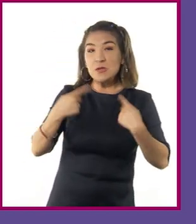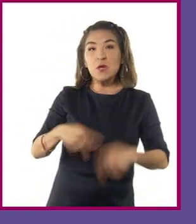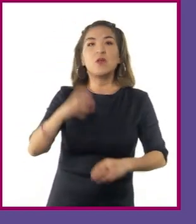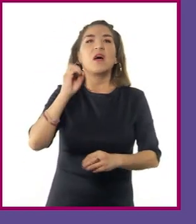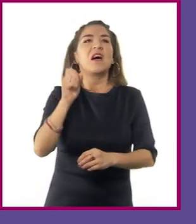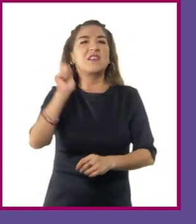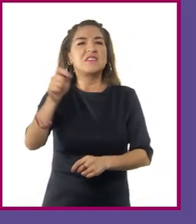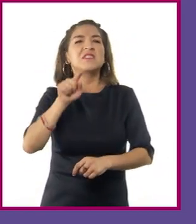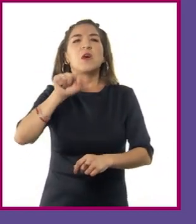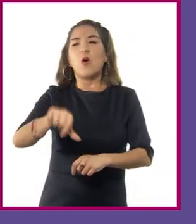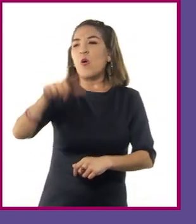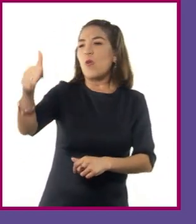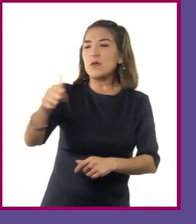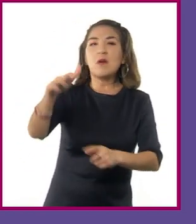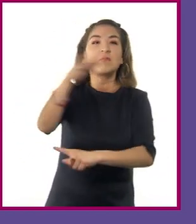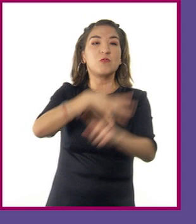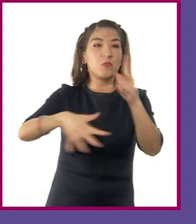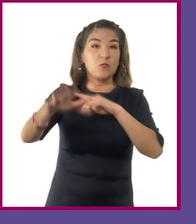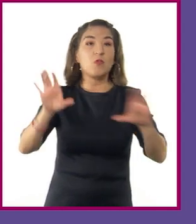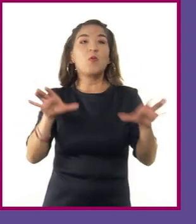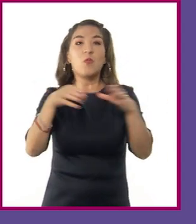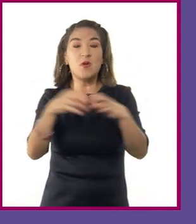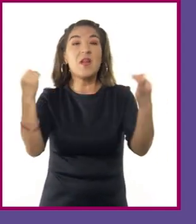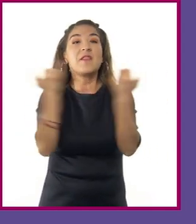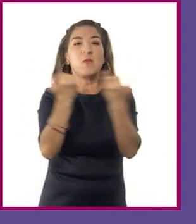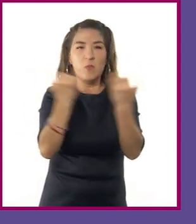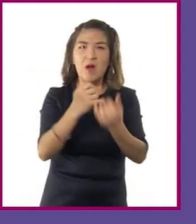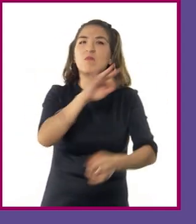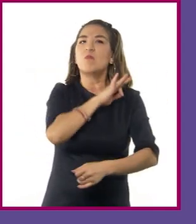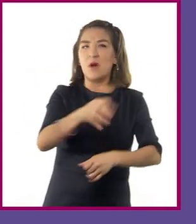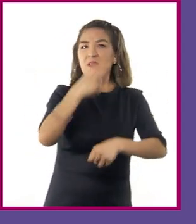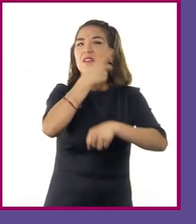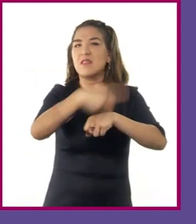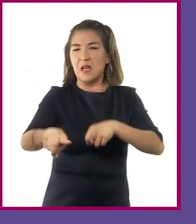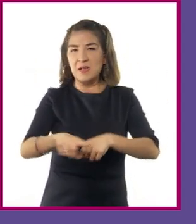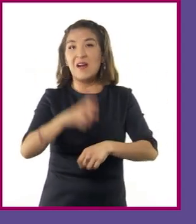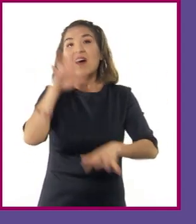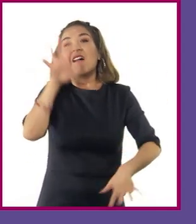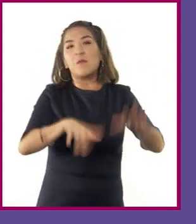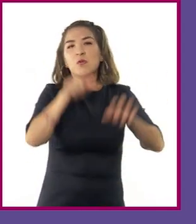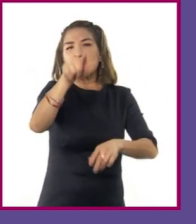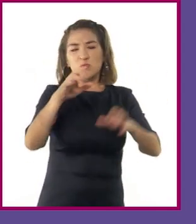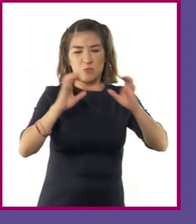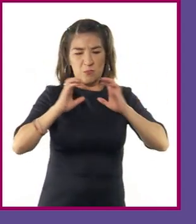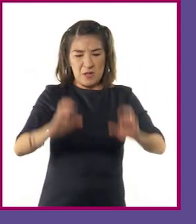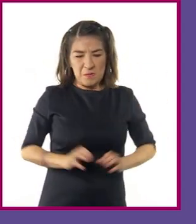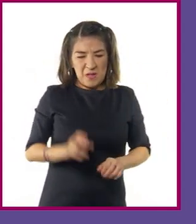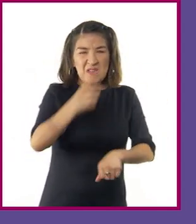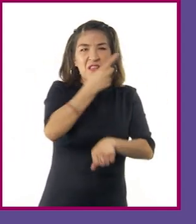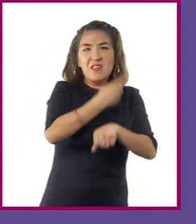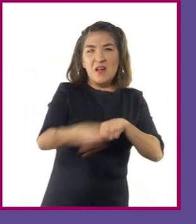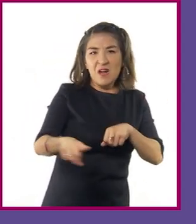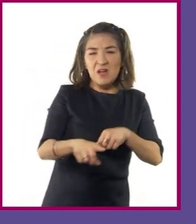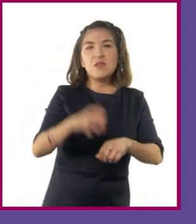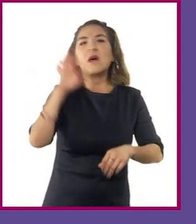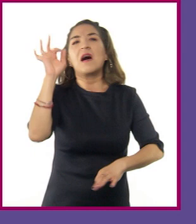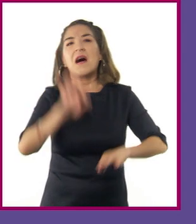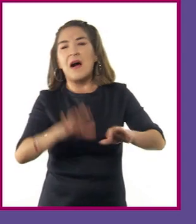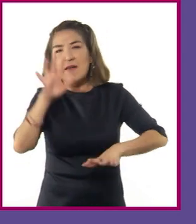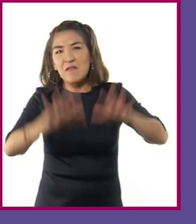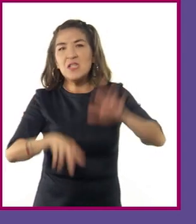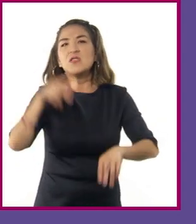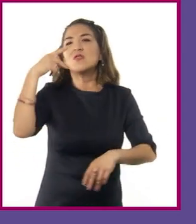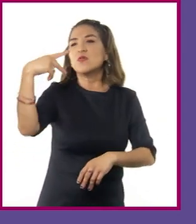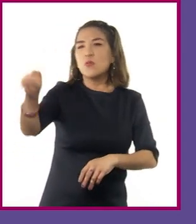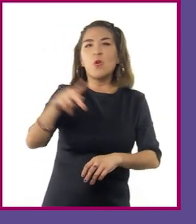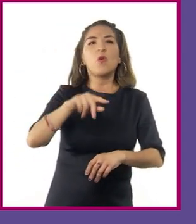afectadas o a la comunidad en general. A veces se daña el cuerpo de alguien, a veces su integridad